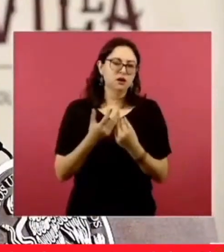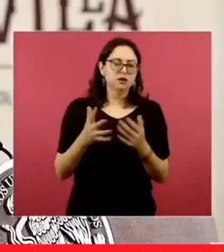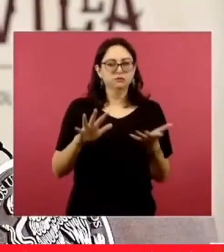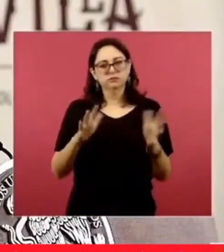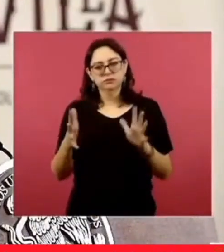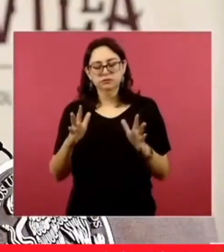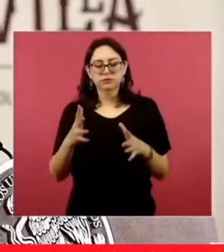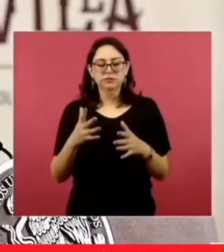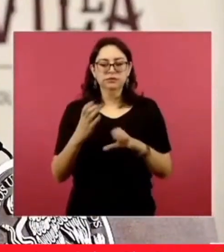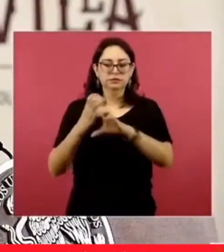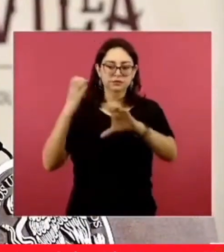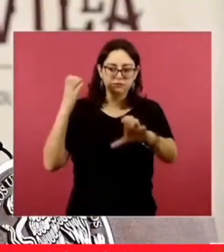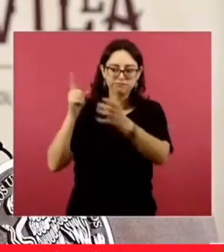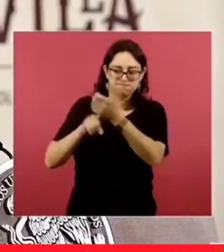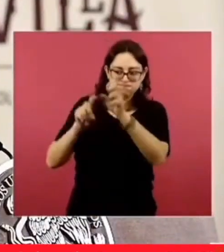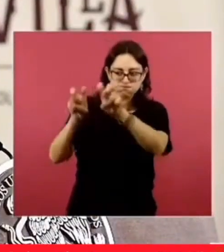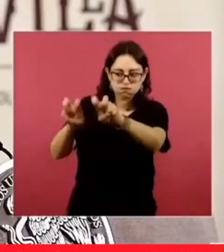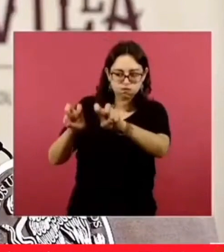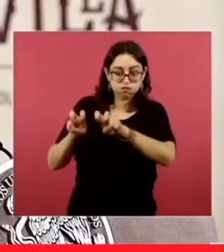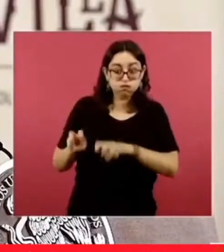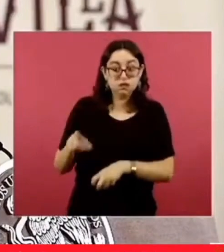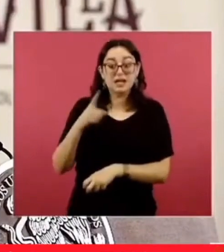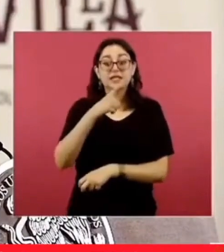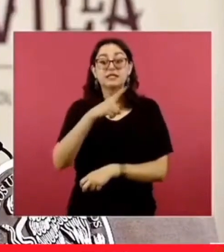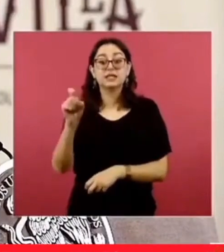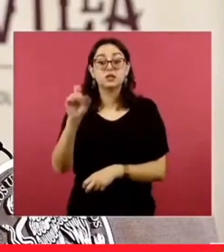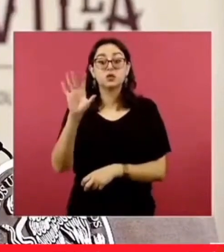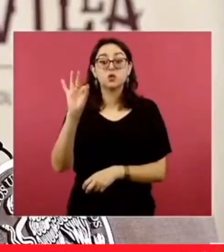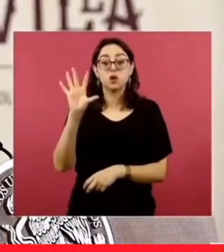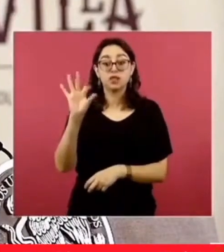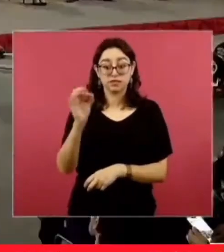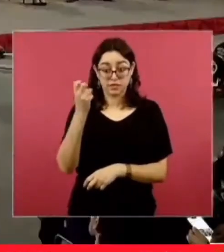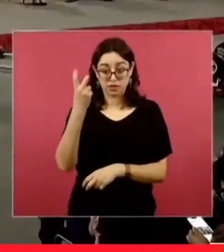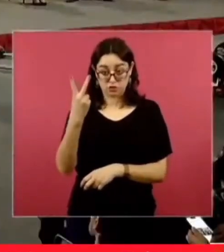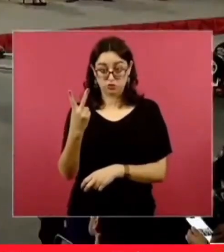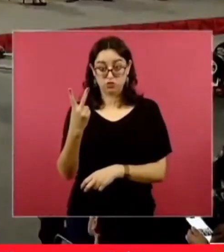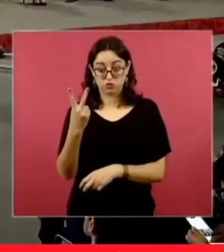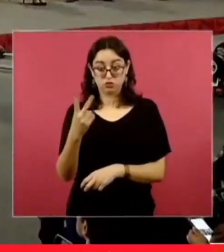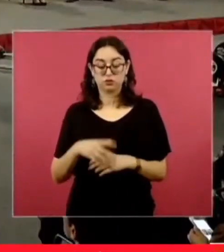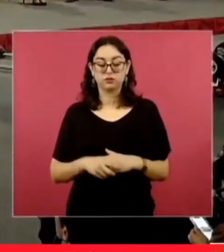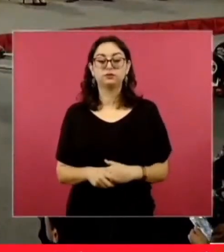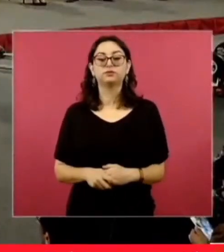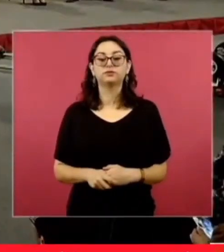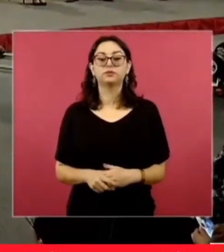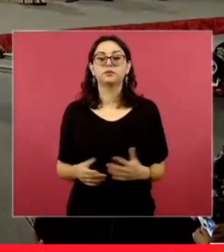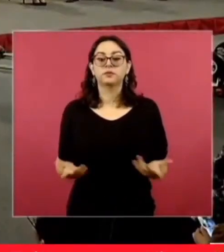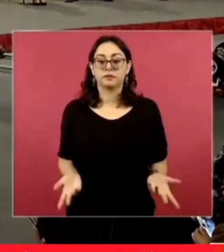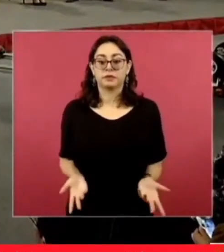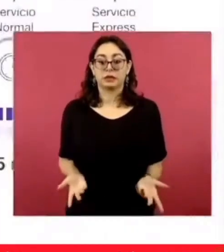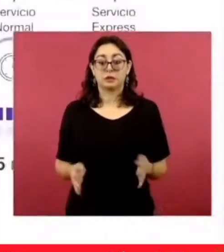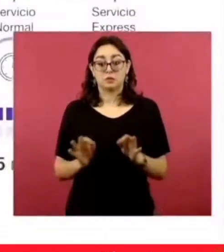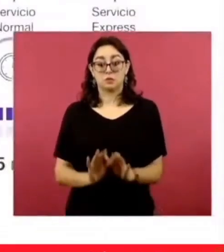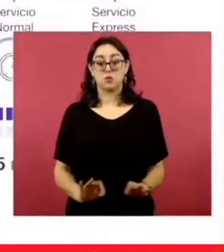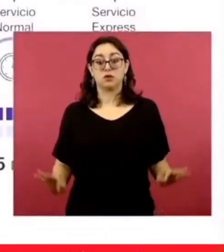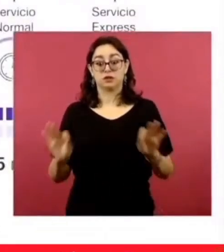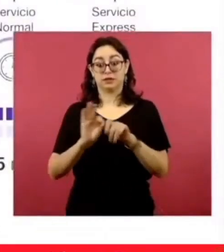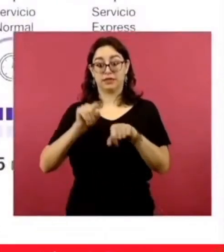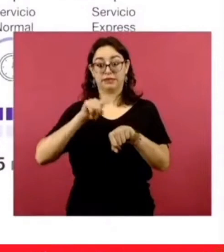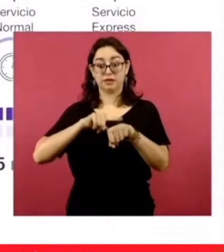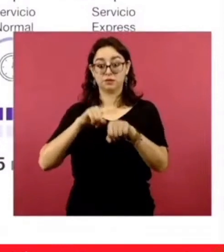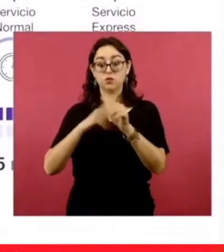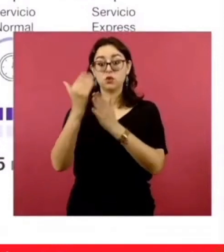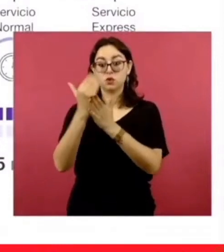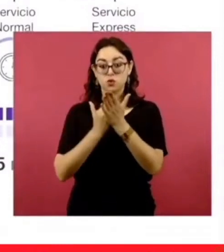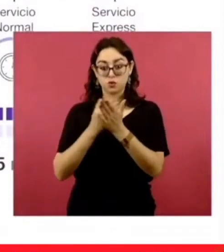142 pasajeros por unidad. Y algo muy importante, lo podemos ver aquí en la lámina, es el ahorro de tiempo que significa para las